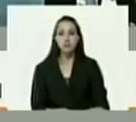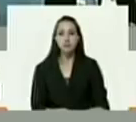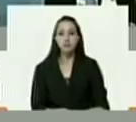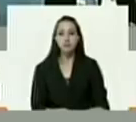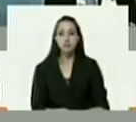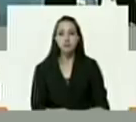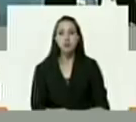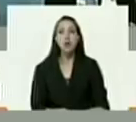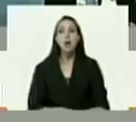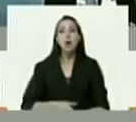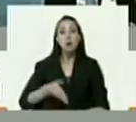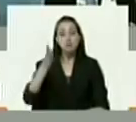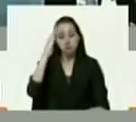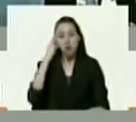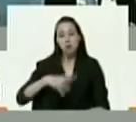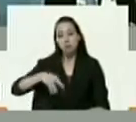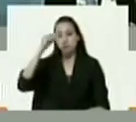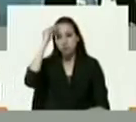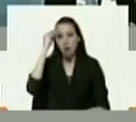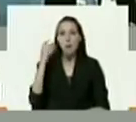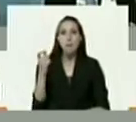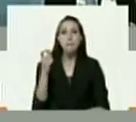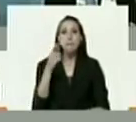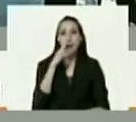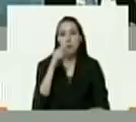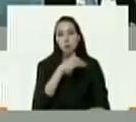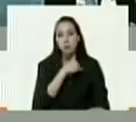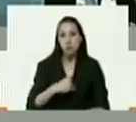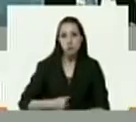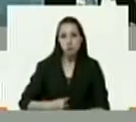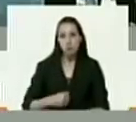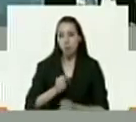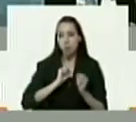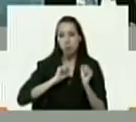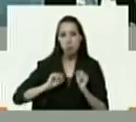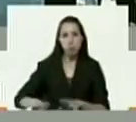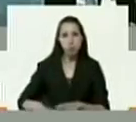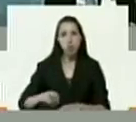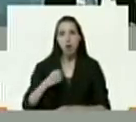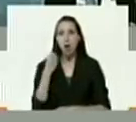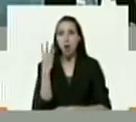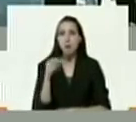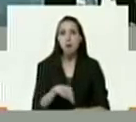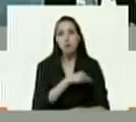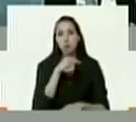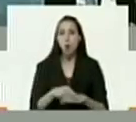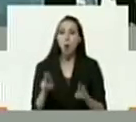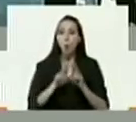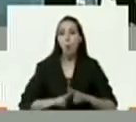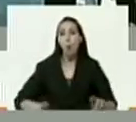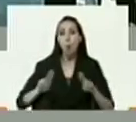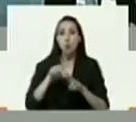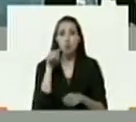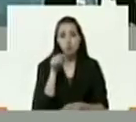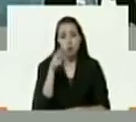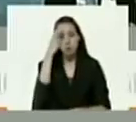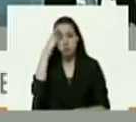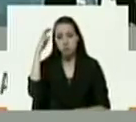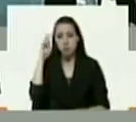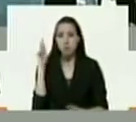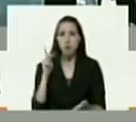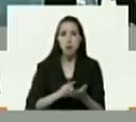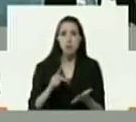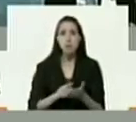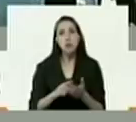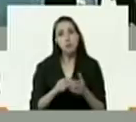Entiendo que el presidente de Venezuela no va a asistir a la Asamblea Nacional, Asamblea General de la ONU, y usted va a asistir y va a